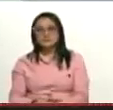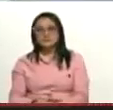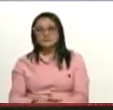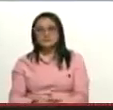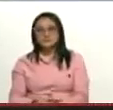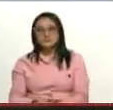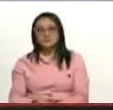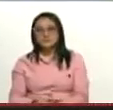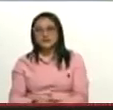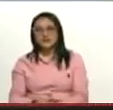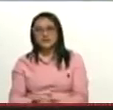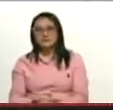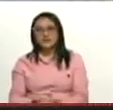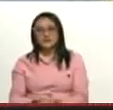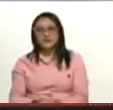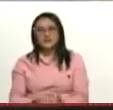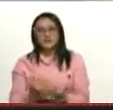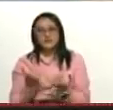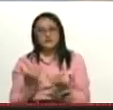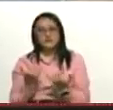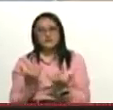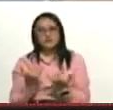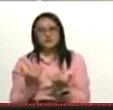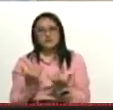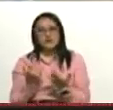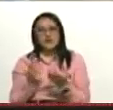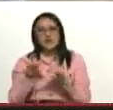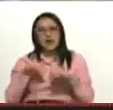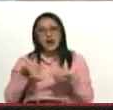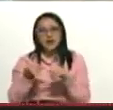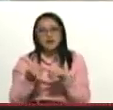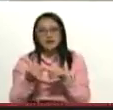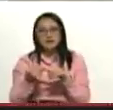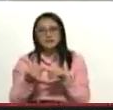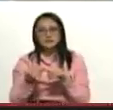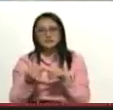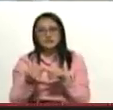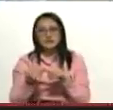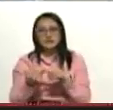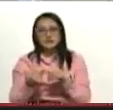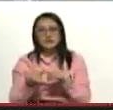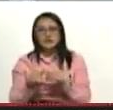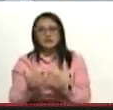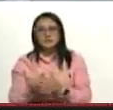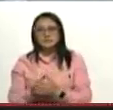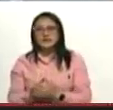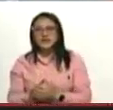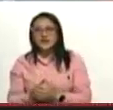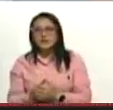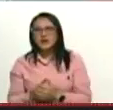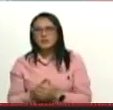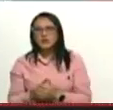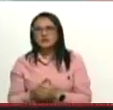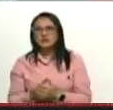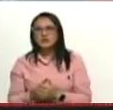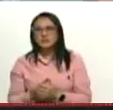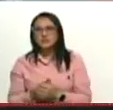y luego estuvo la el área de libre comercio caristo